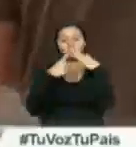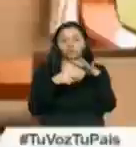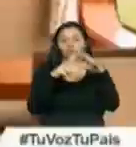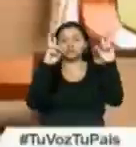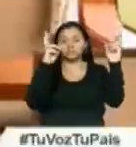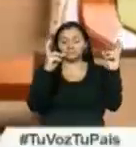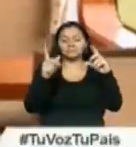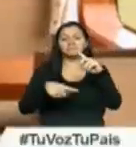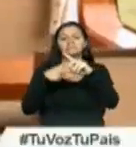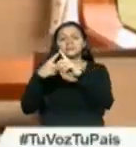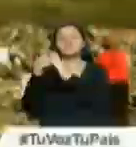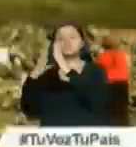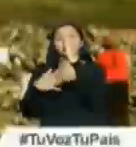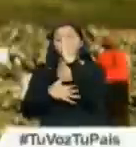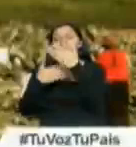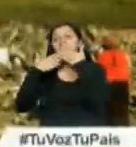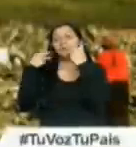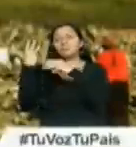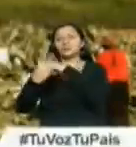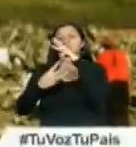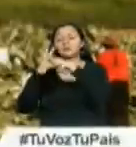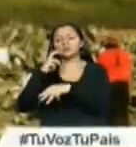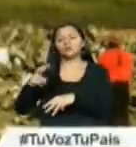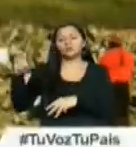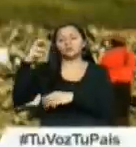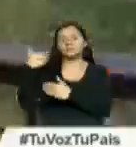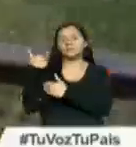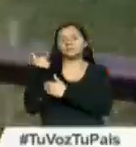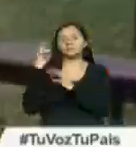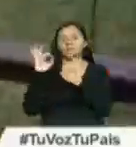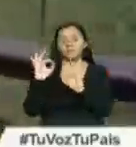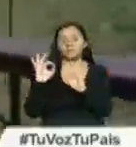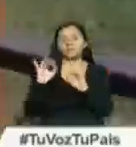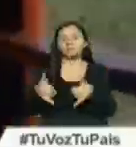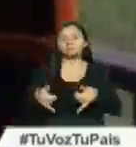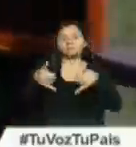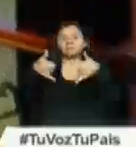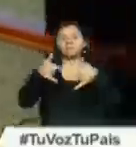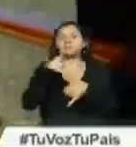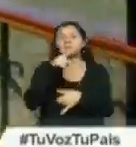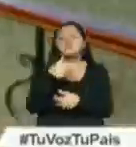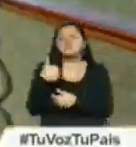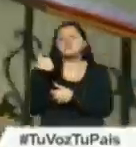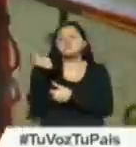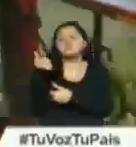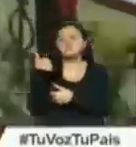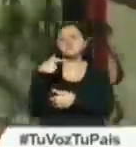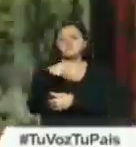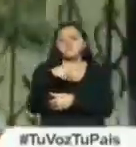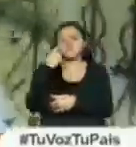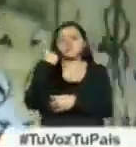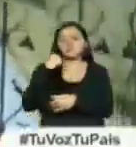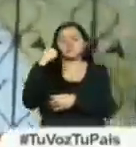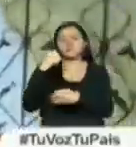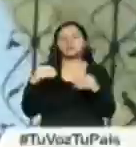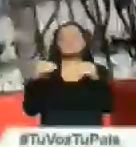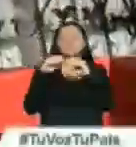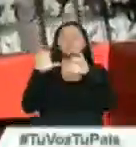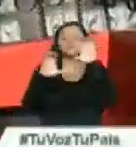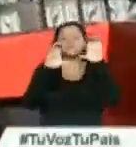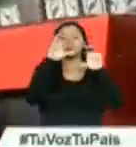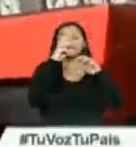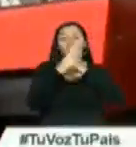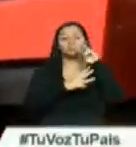mejor proyecto mundial global en turismo responsable. El premio lo otorga Responsible Travel y la Feria World